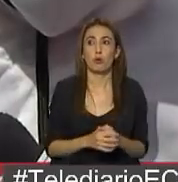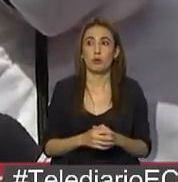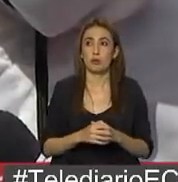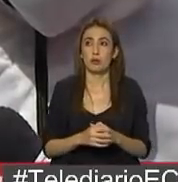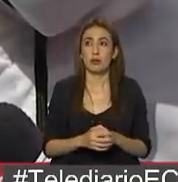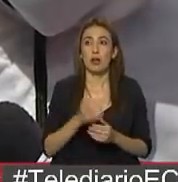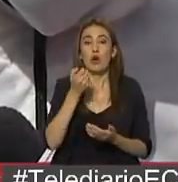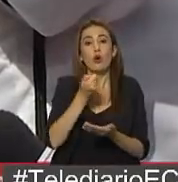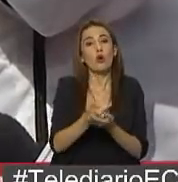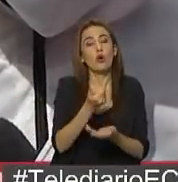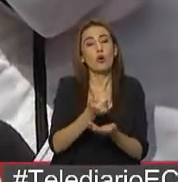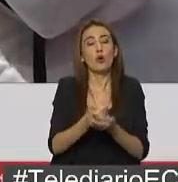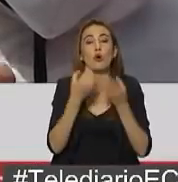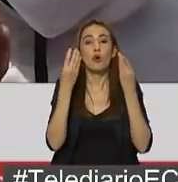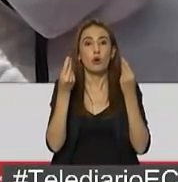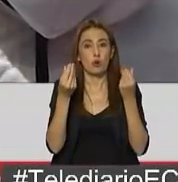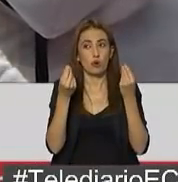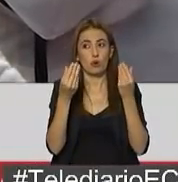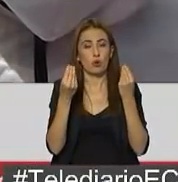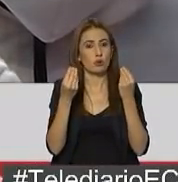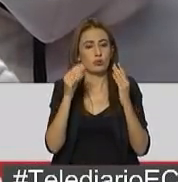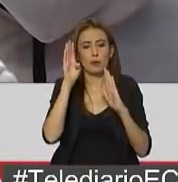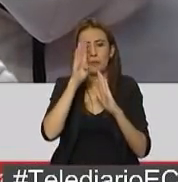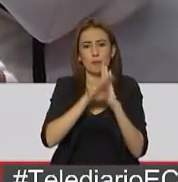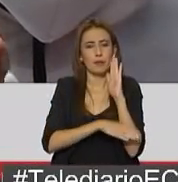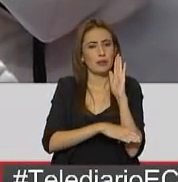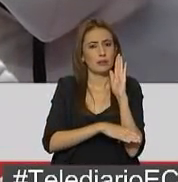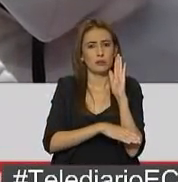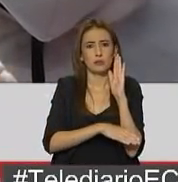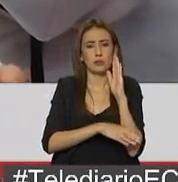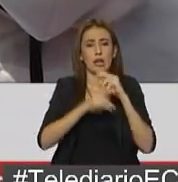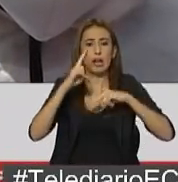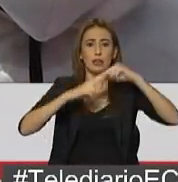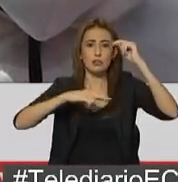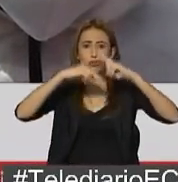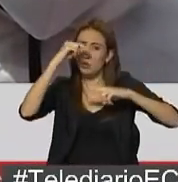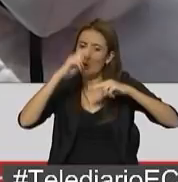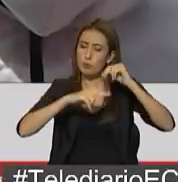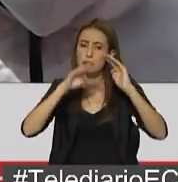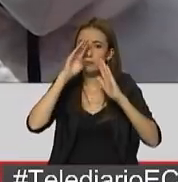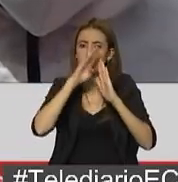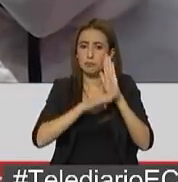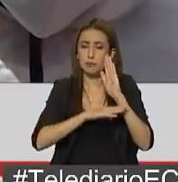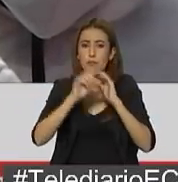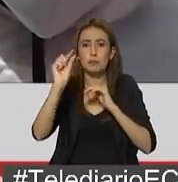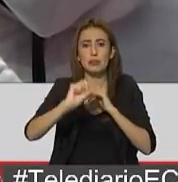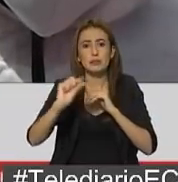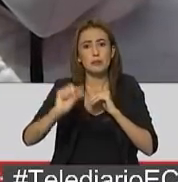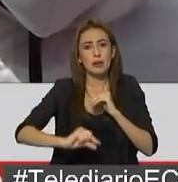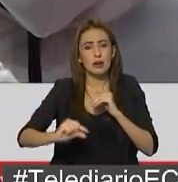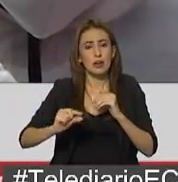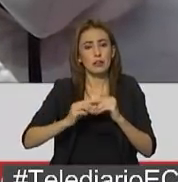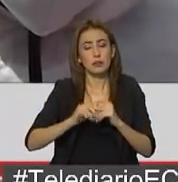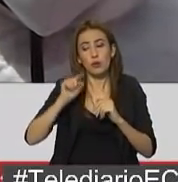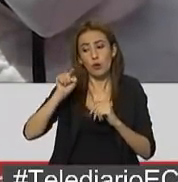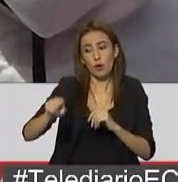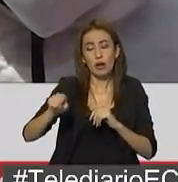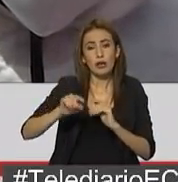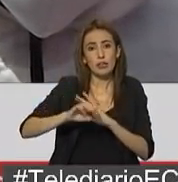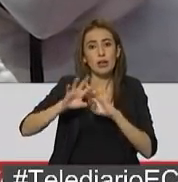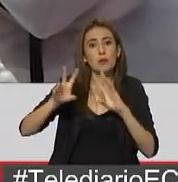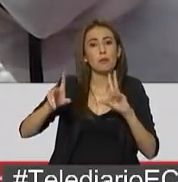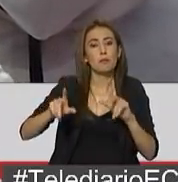Los costos de las obras eran menores al precio referencial, entre 10 y 27%. Ahí está el peculado, ahí está el